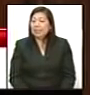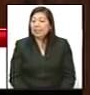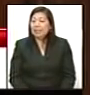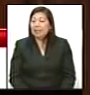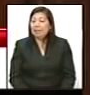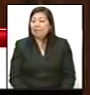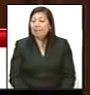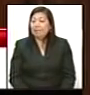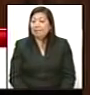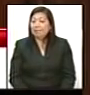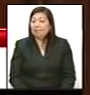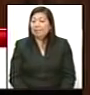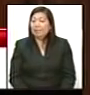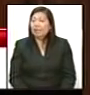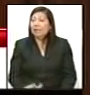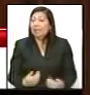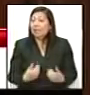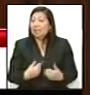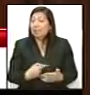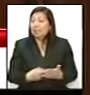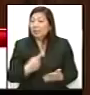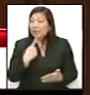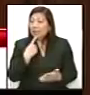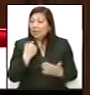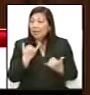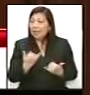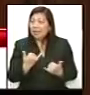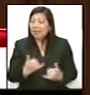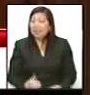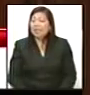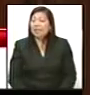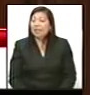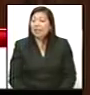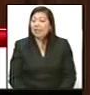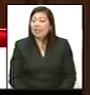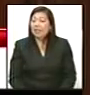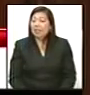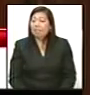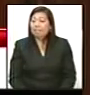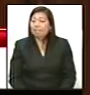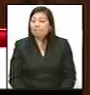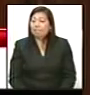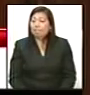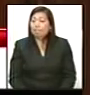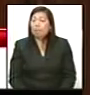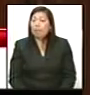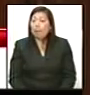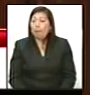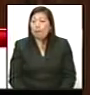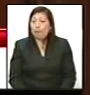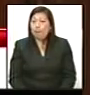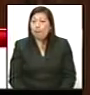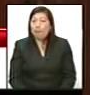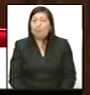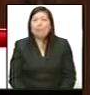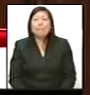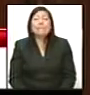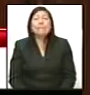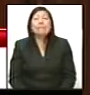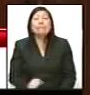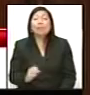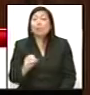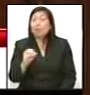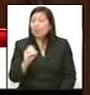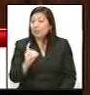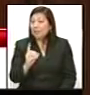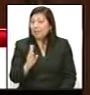Bien. Lo que tenemos aquí que señalar para ir terminando es lo siguiente. Si